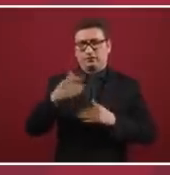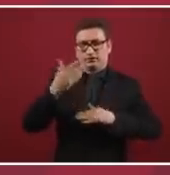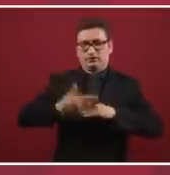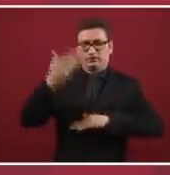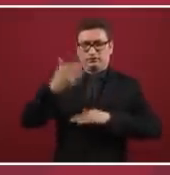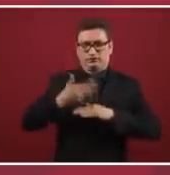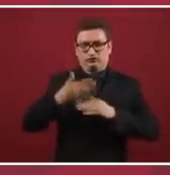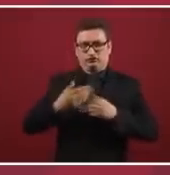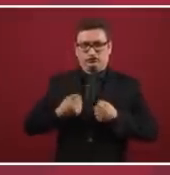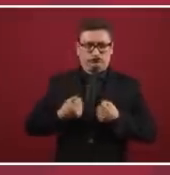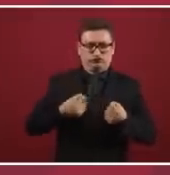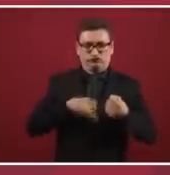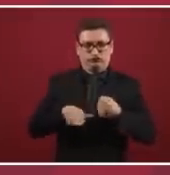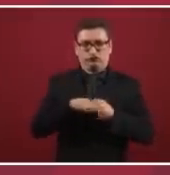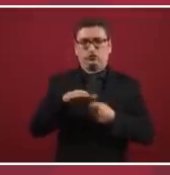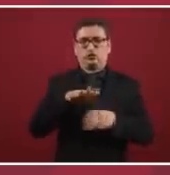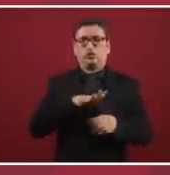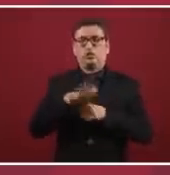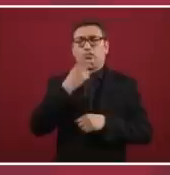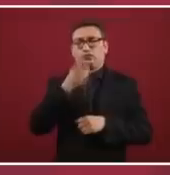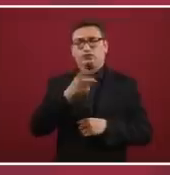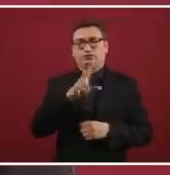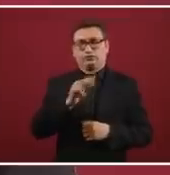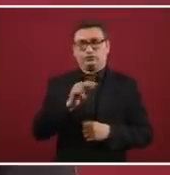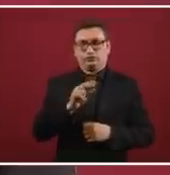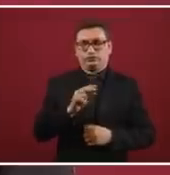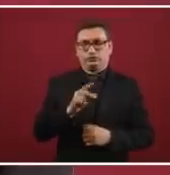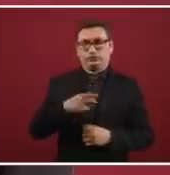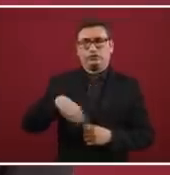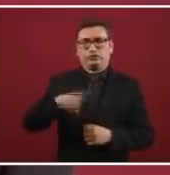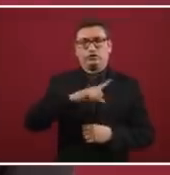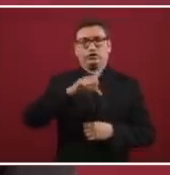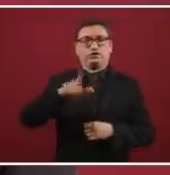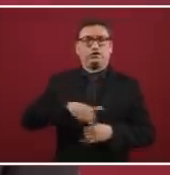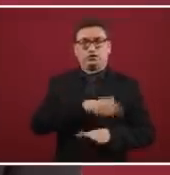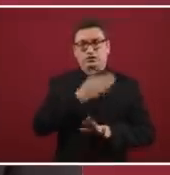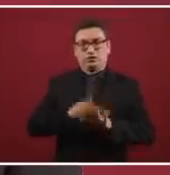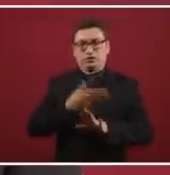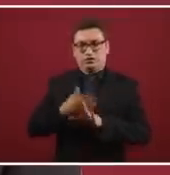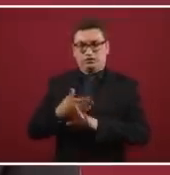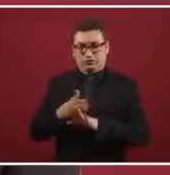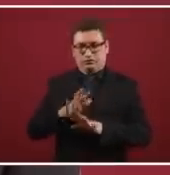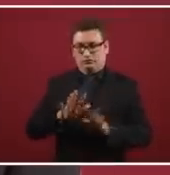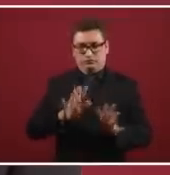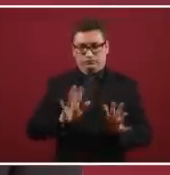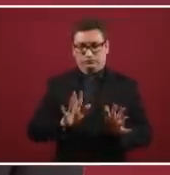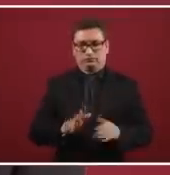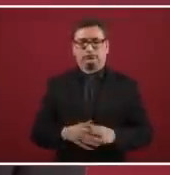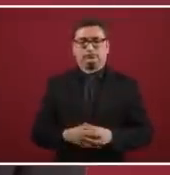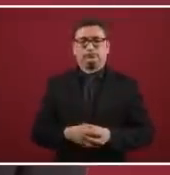pasé. No voy a decir cuál porque no quiero que vayan a tomar represalias, ¿sí?,